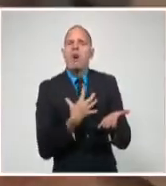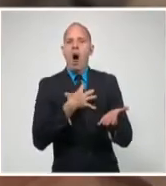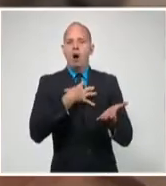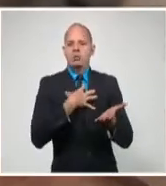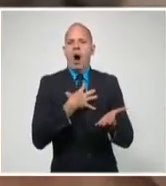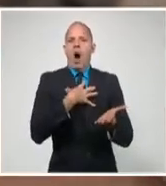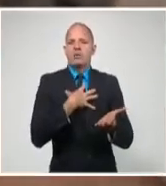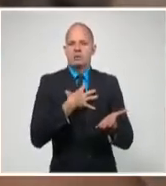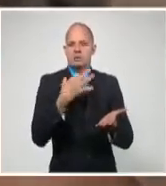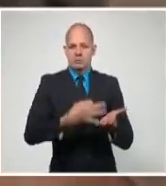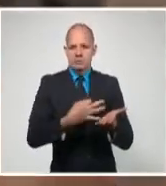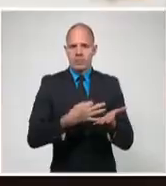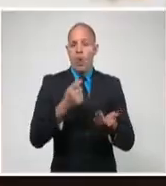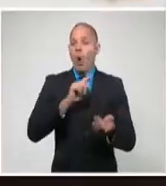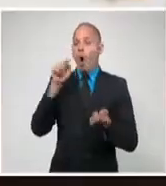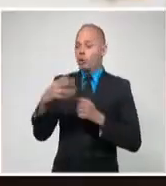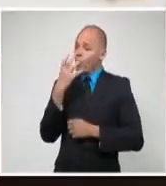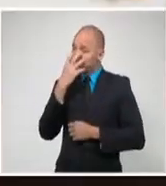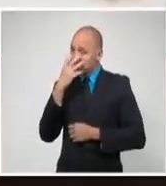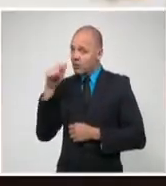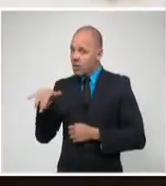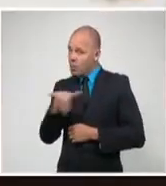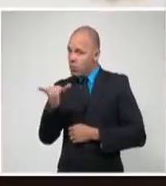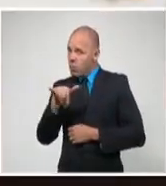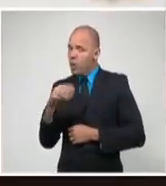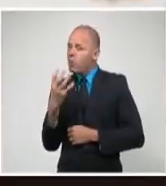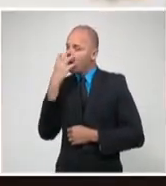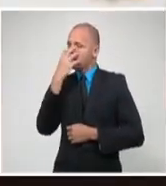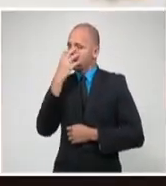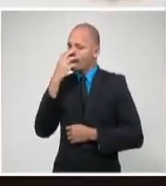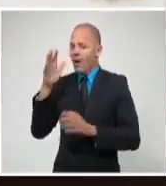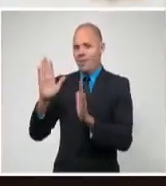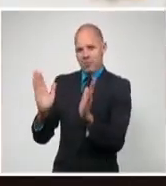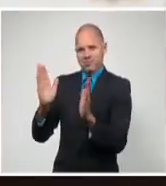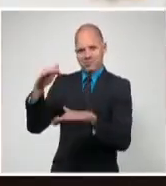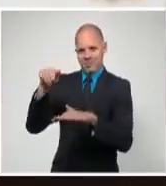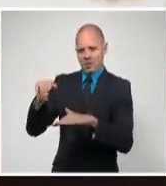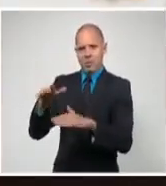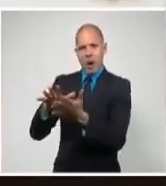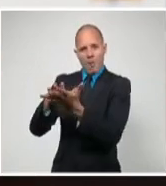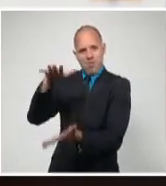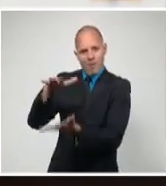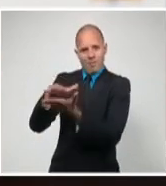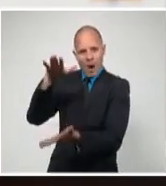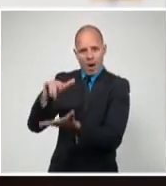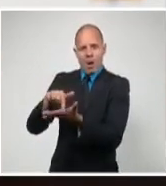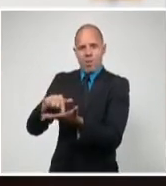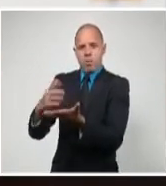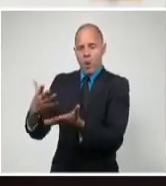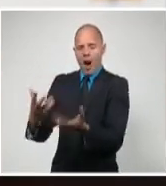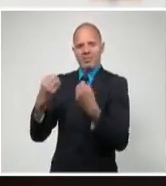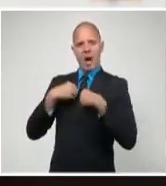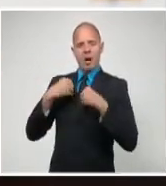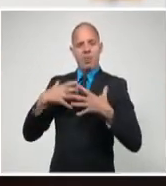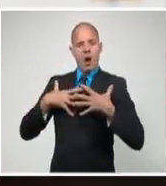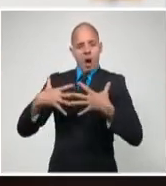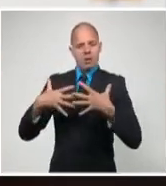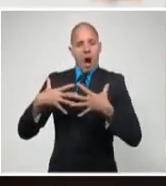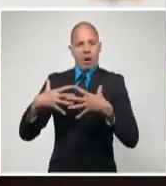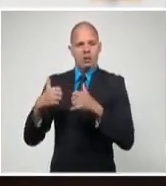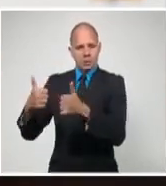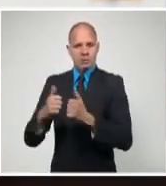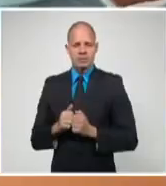muchas entidades e instituciones, donde cada cual usó sus potencialidades en lo que era bueno y lo unió a un colectivo para